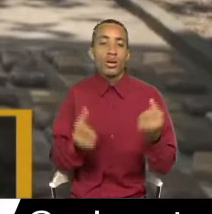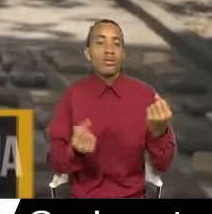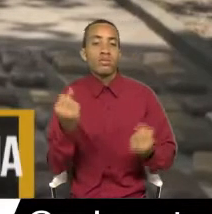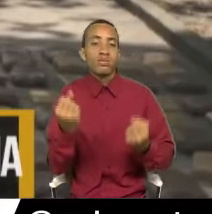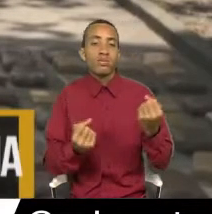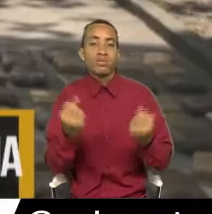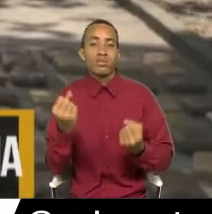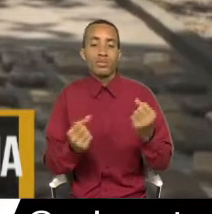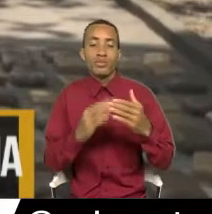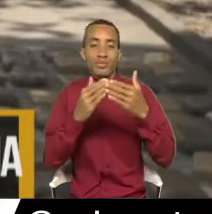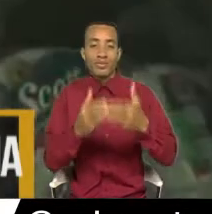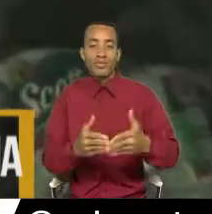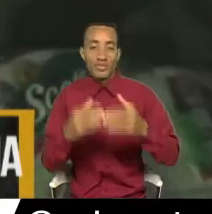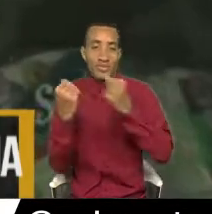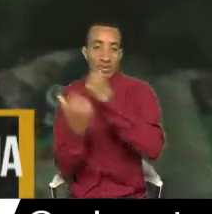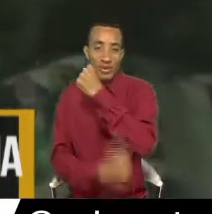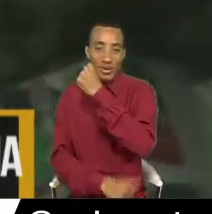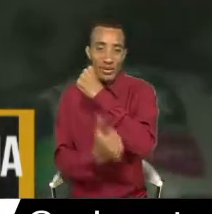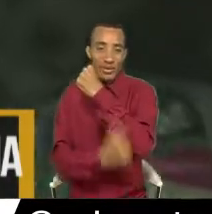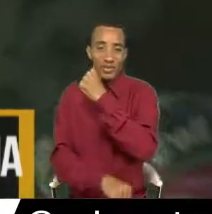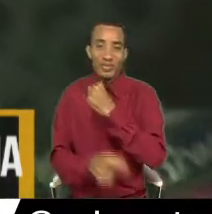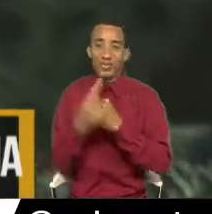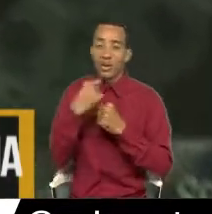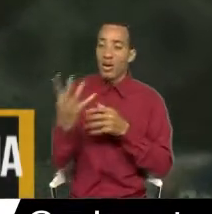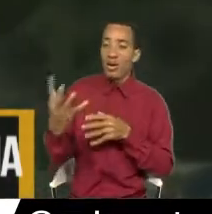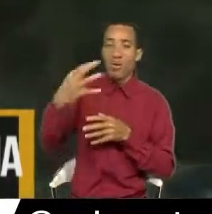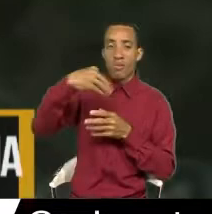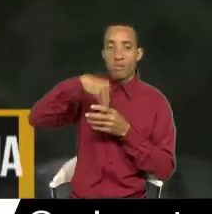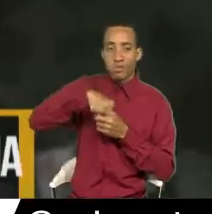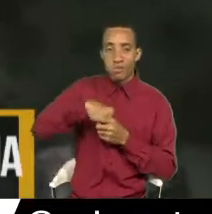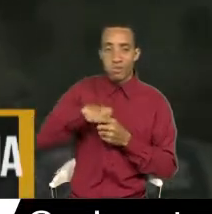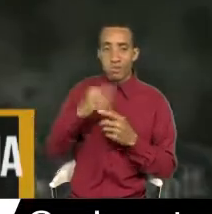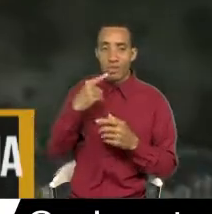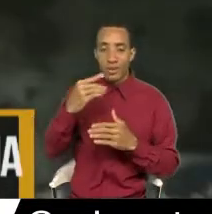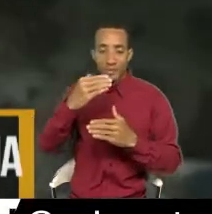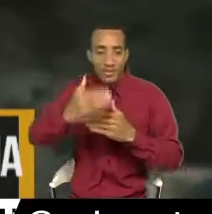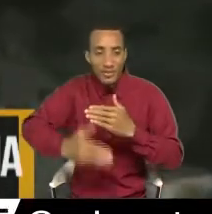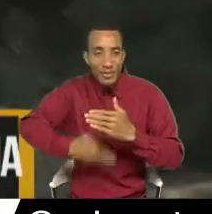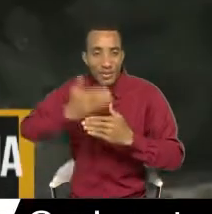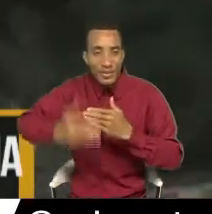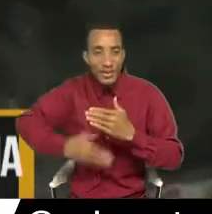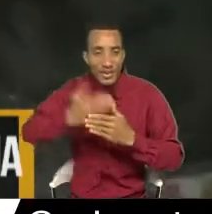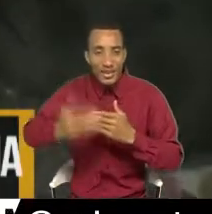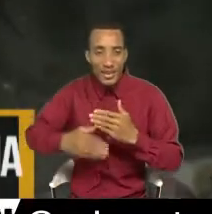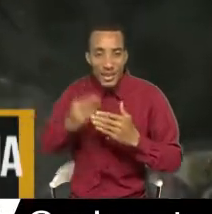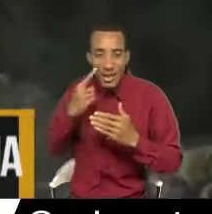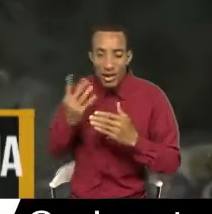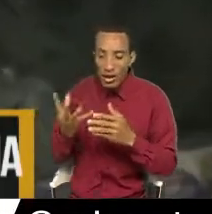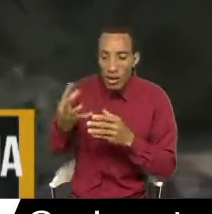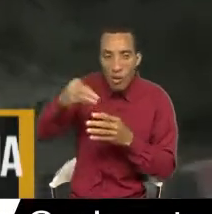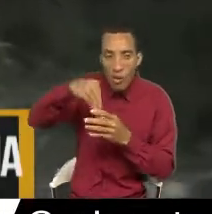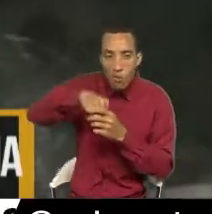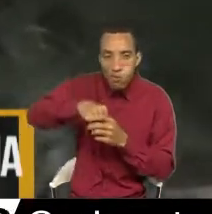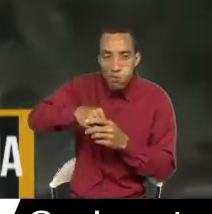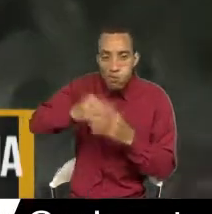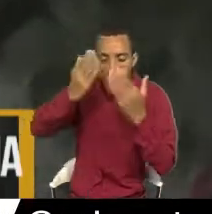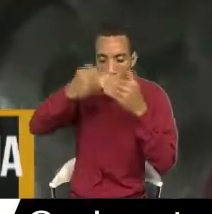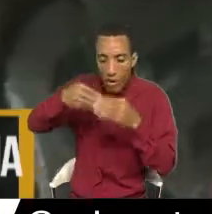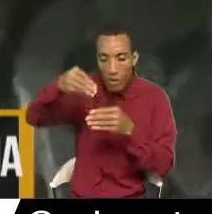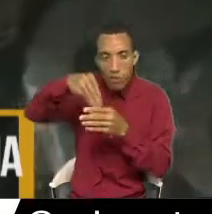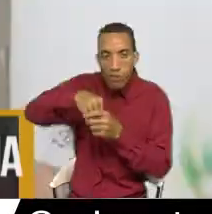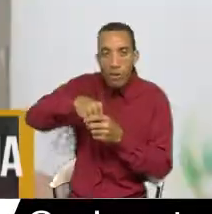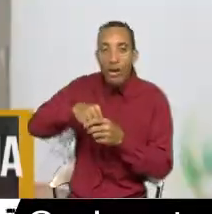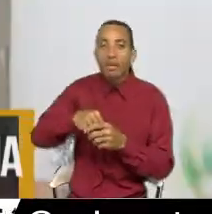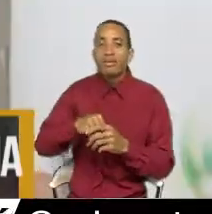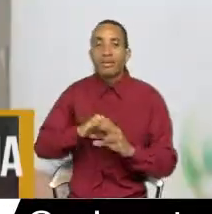Boyacá y que en su interior presuntamente llevaba papel higiénico fue inmovilizado por la policía de carreteras. Los uniformados se sorprendieron a... Mediante